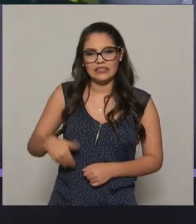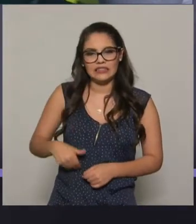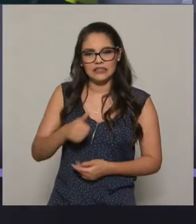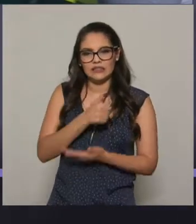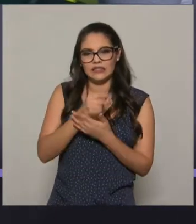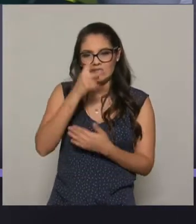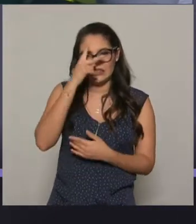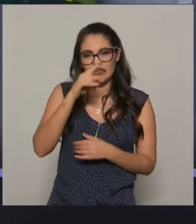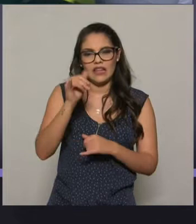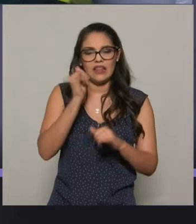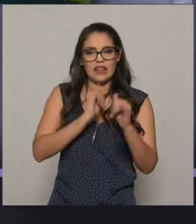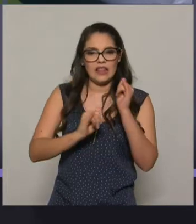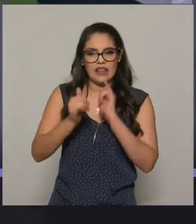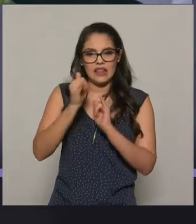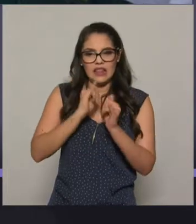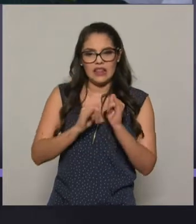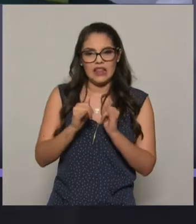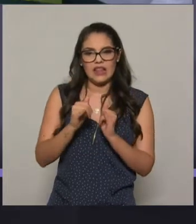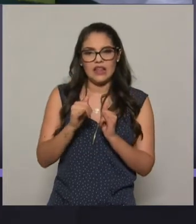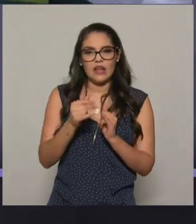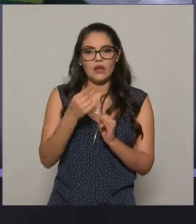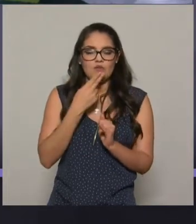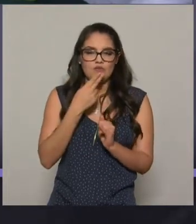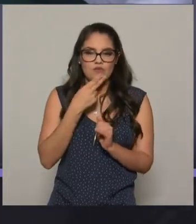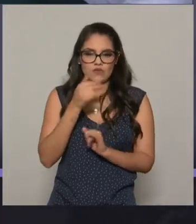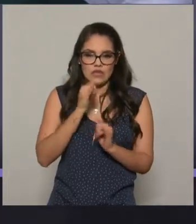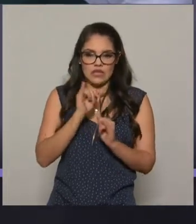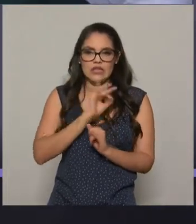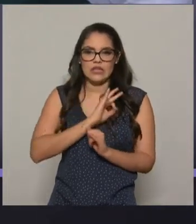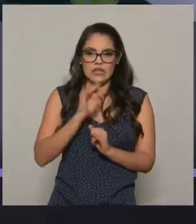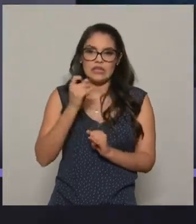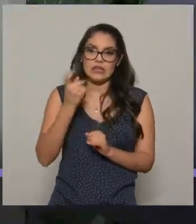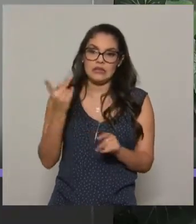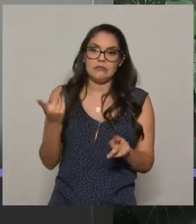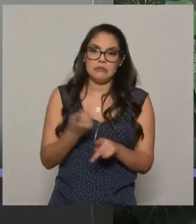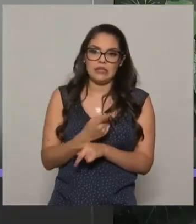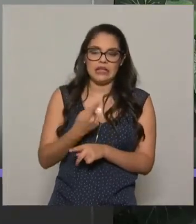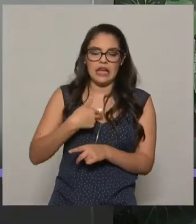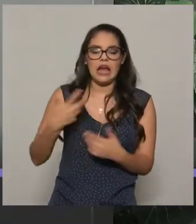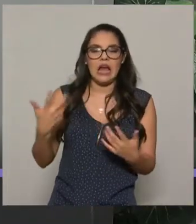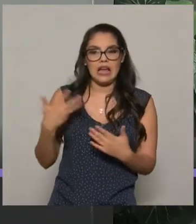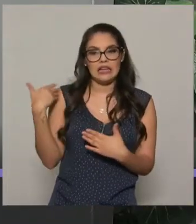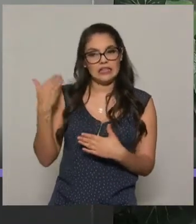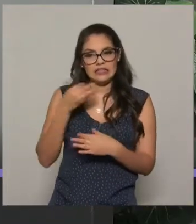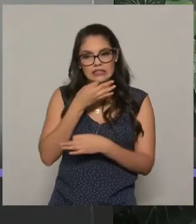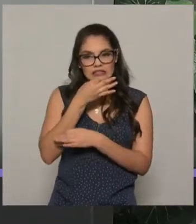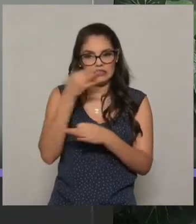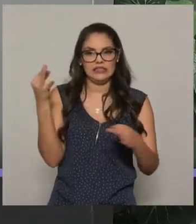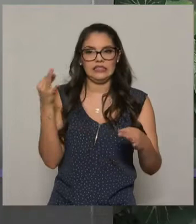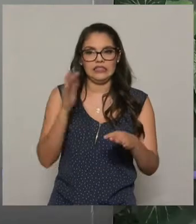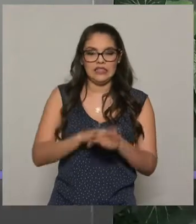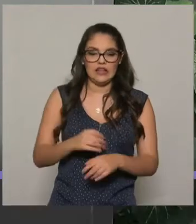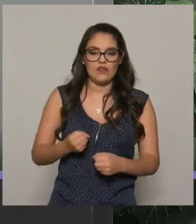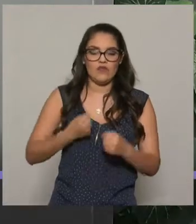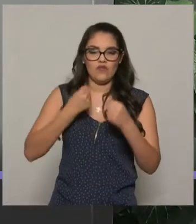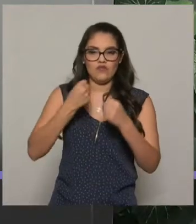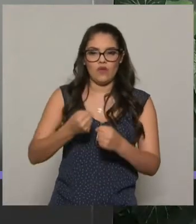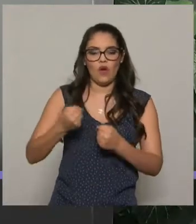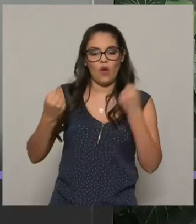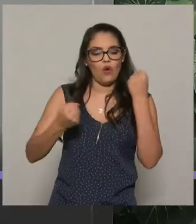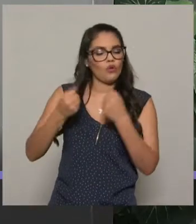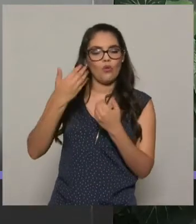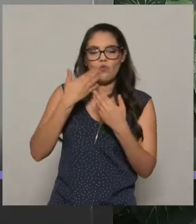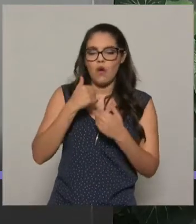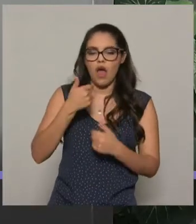el alcoholismo, o más bien el consumo de alcohol, sí tiene una incidencia. ¿Qué hicimos? Acabamos de anunciar el reforzamiento del programa Conduce Sin